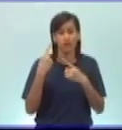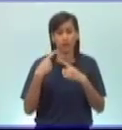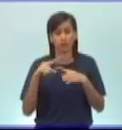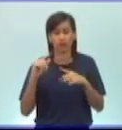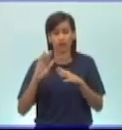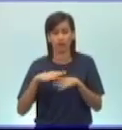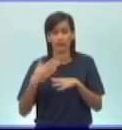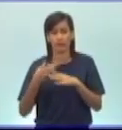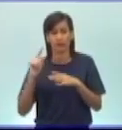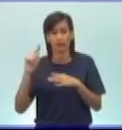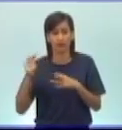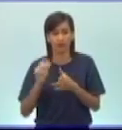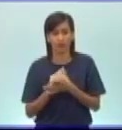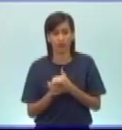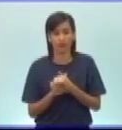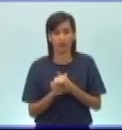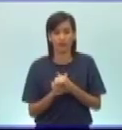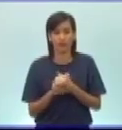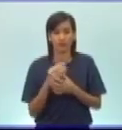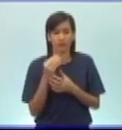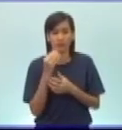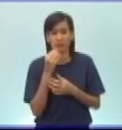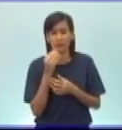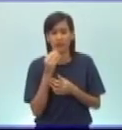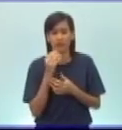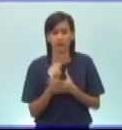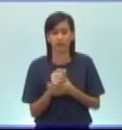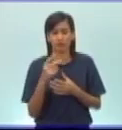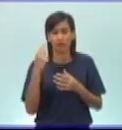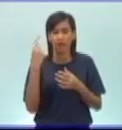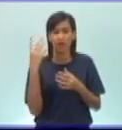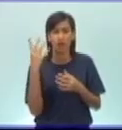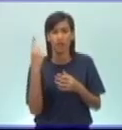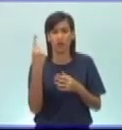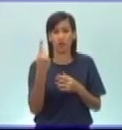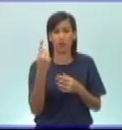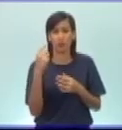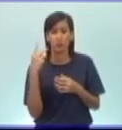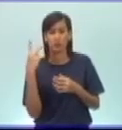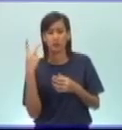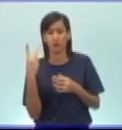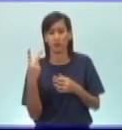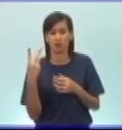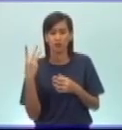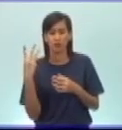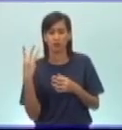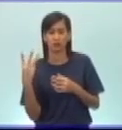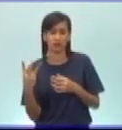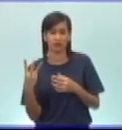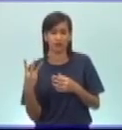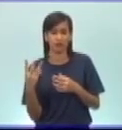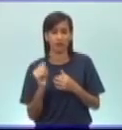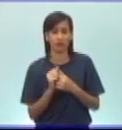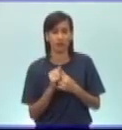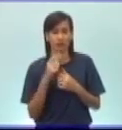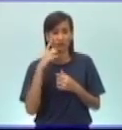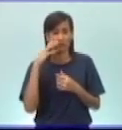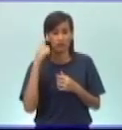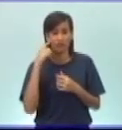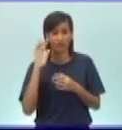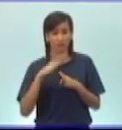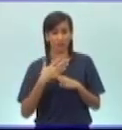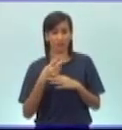ser décimas, pueden ser centésimas o pueden ser milésimas.